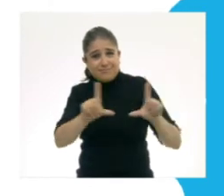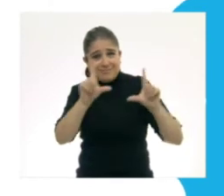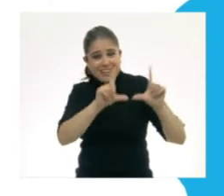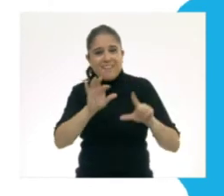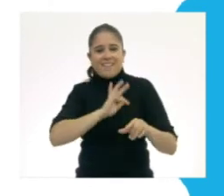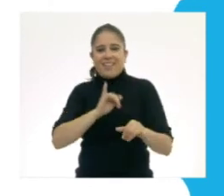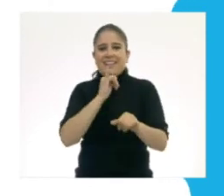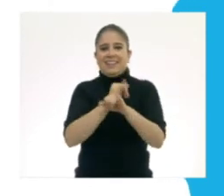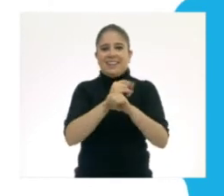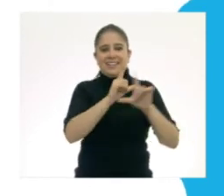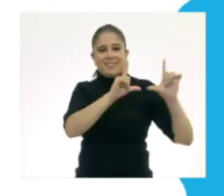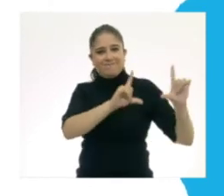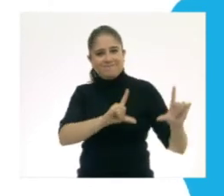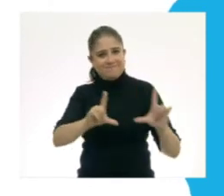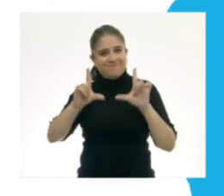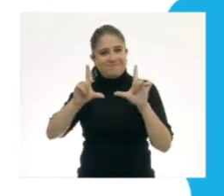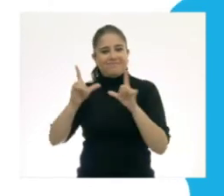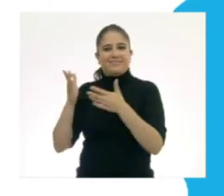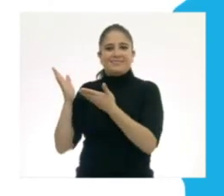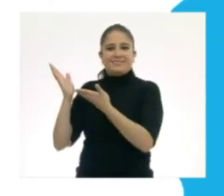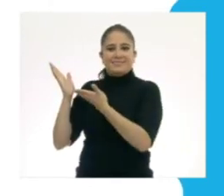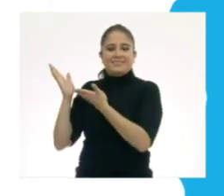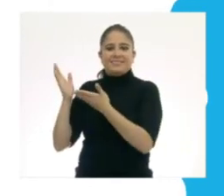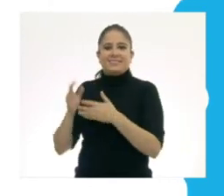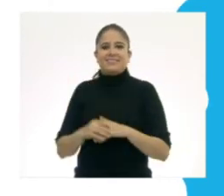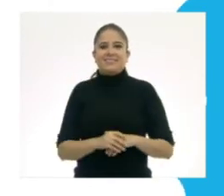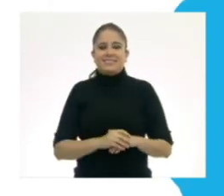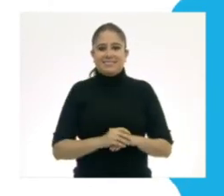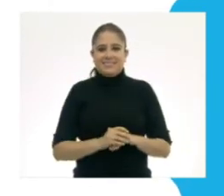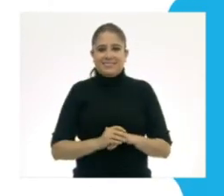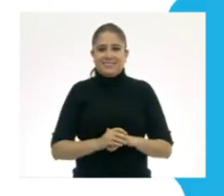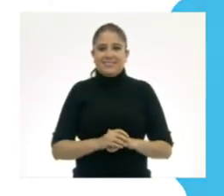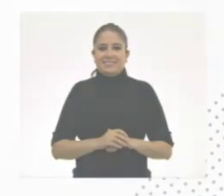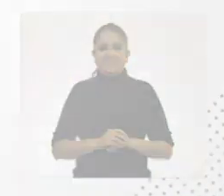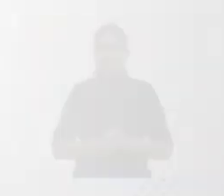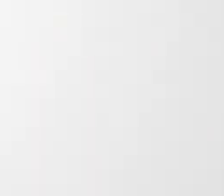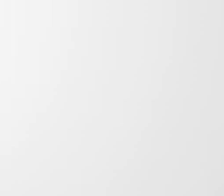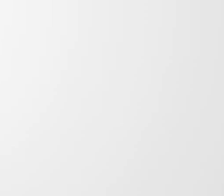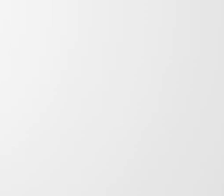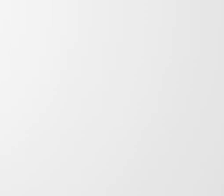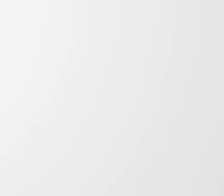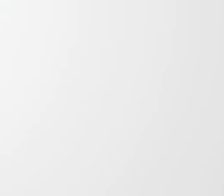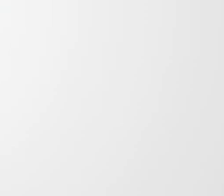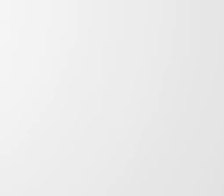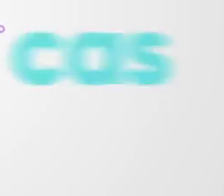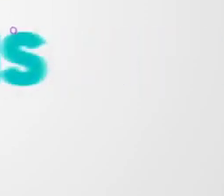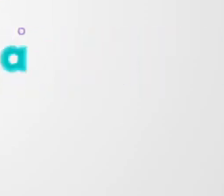siguiente liga: aprendeencasa.cep.gob.mx.